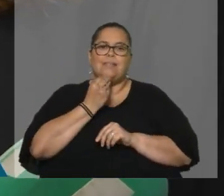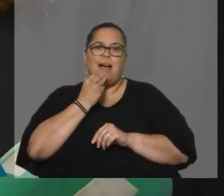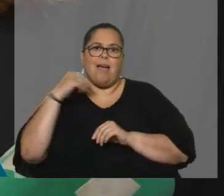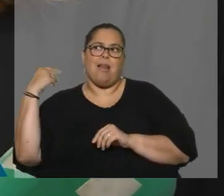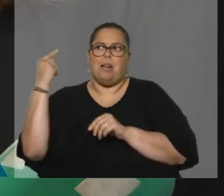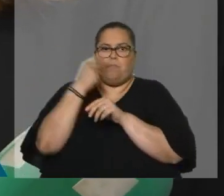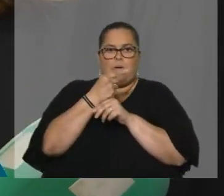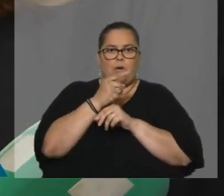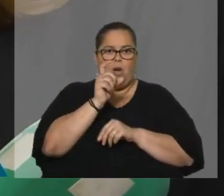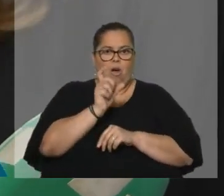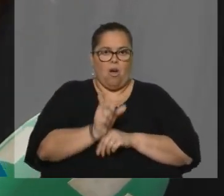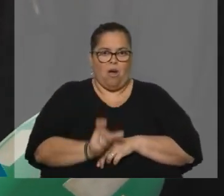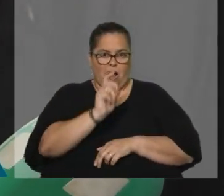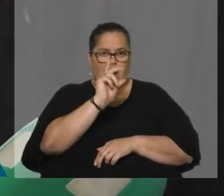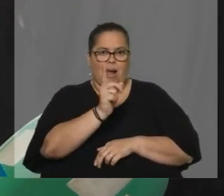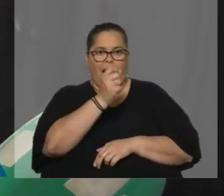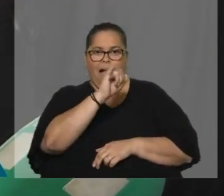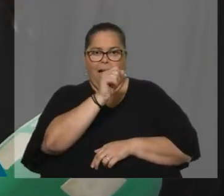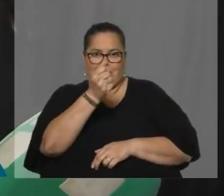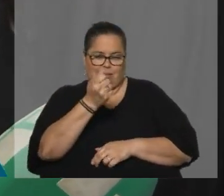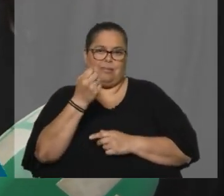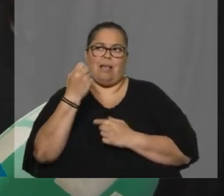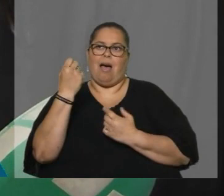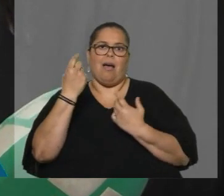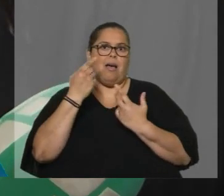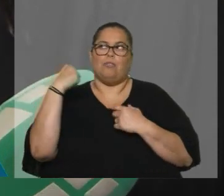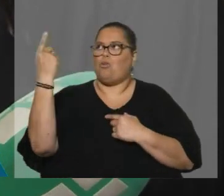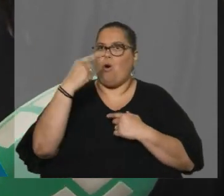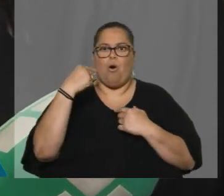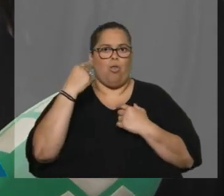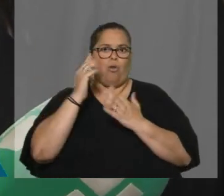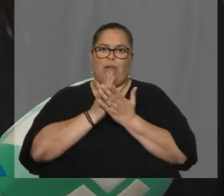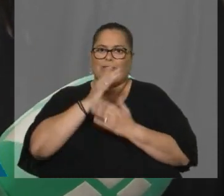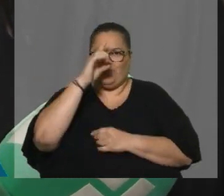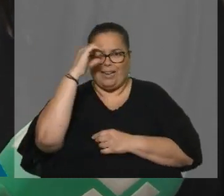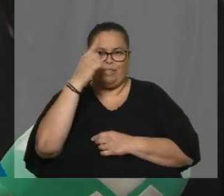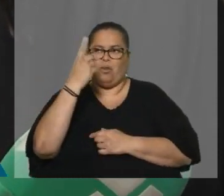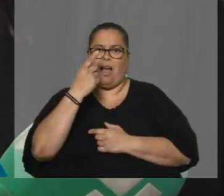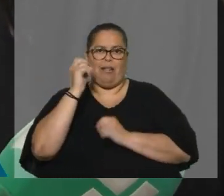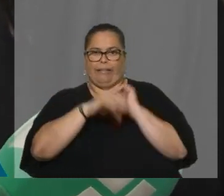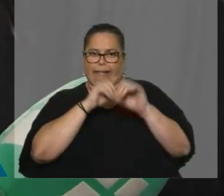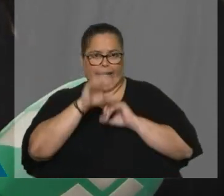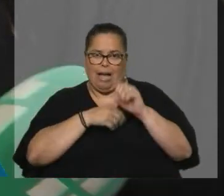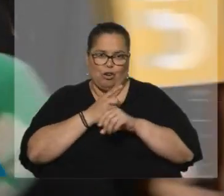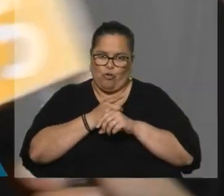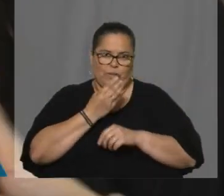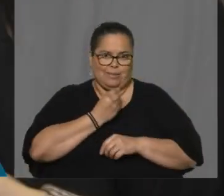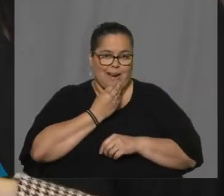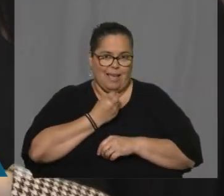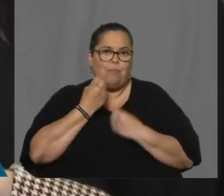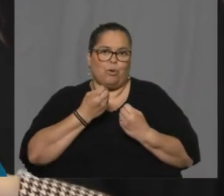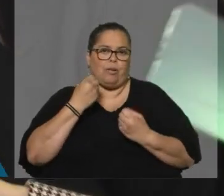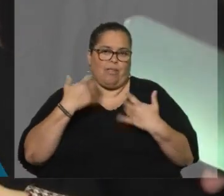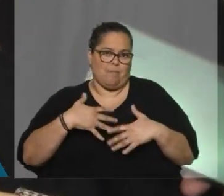criticada en medios internacionales por las violaciones al derecho internacional que se hacen qué responde su país a